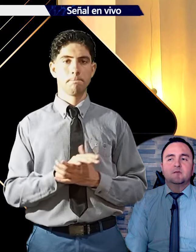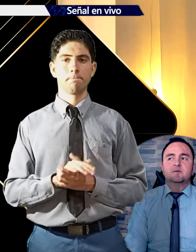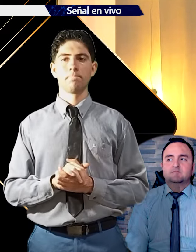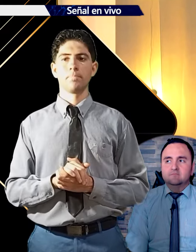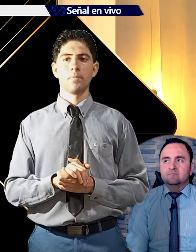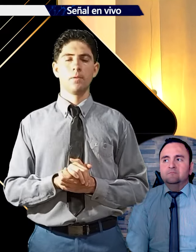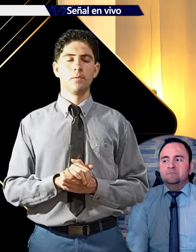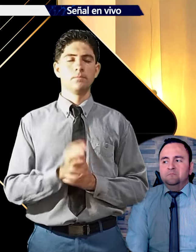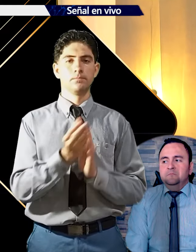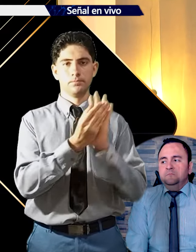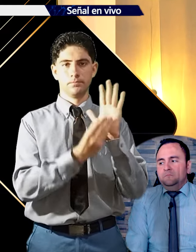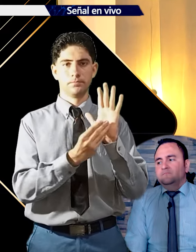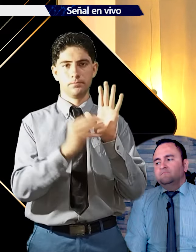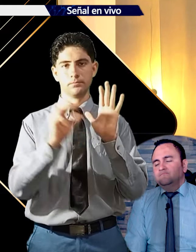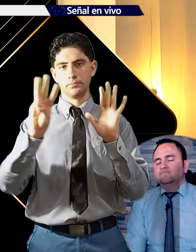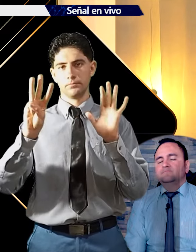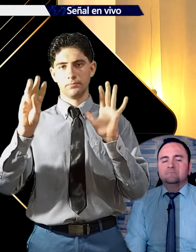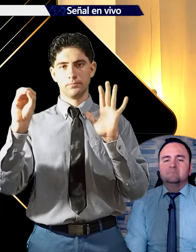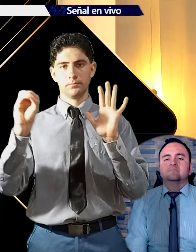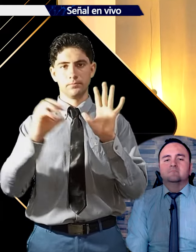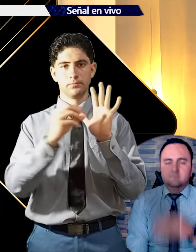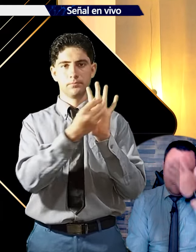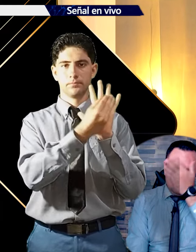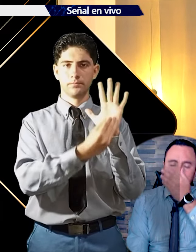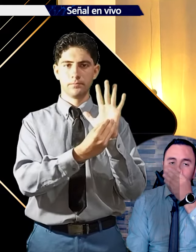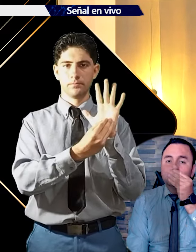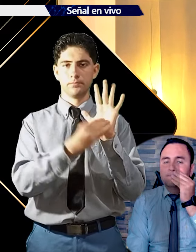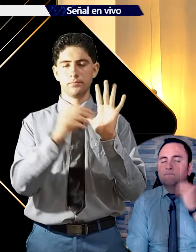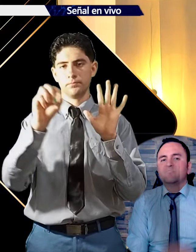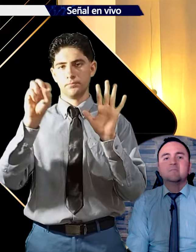30, el verso